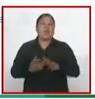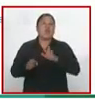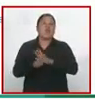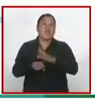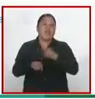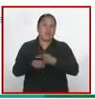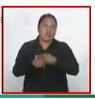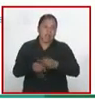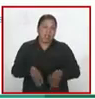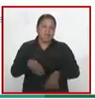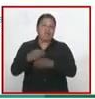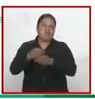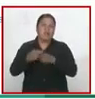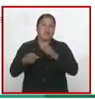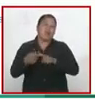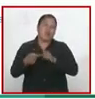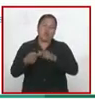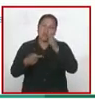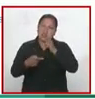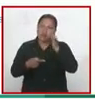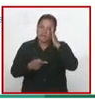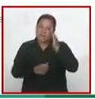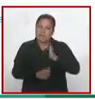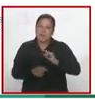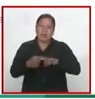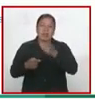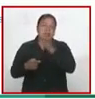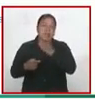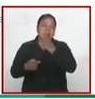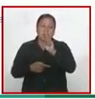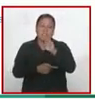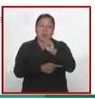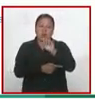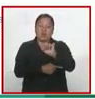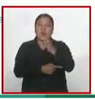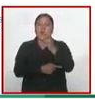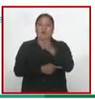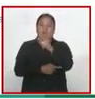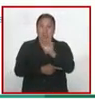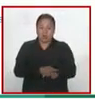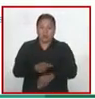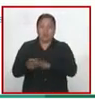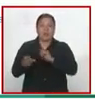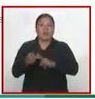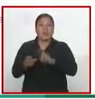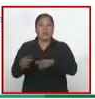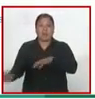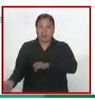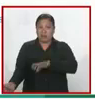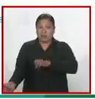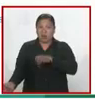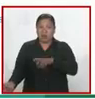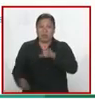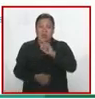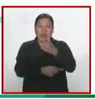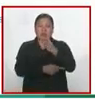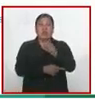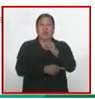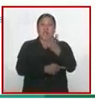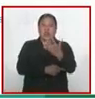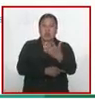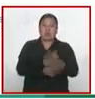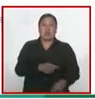a la diabetes continúa con un 39.3 por ciento la hipertensión arterial con un 37.5